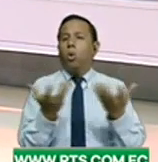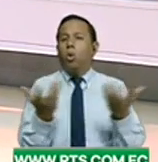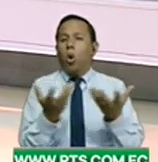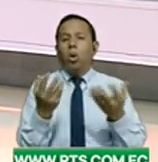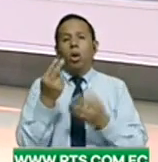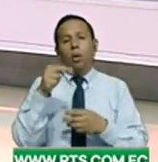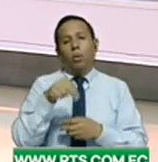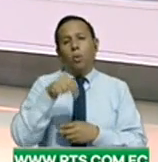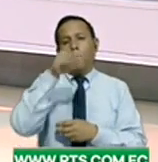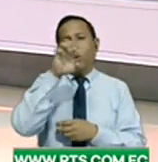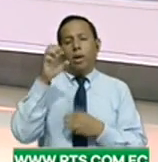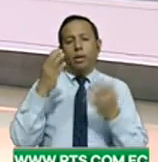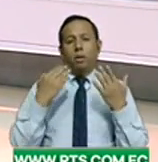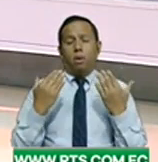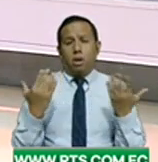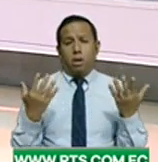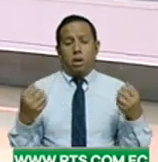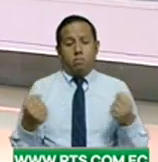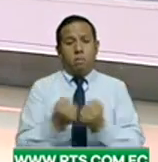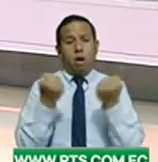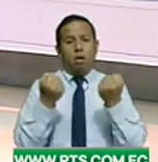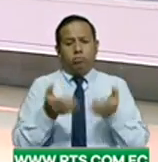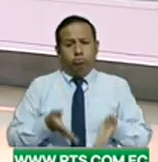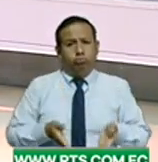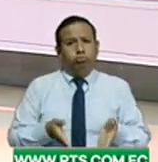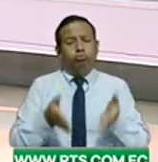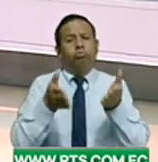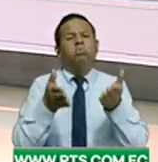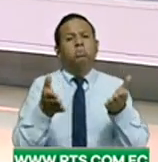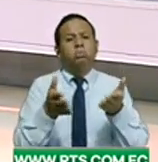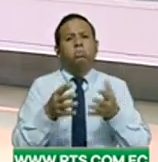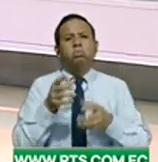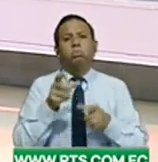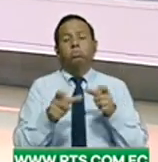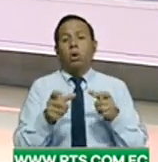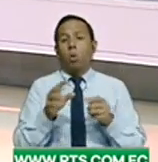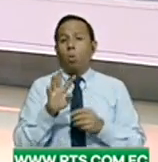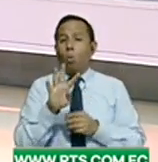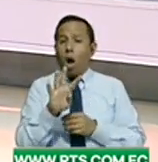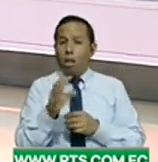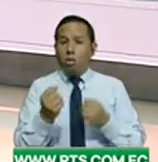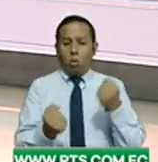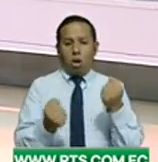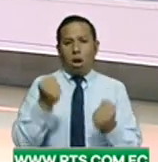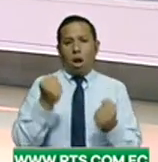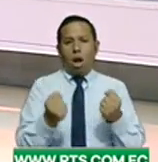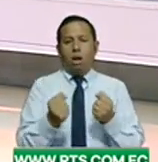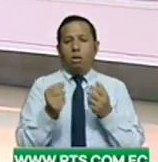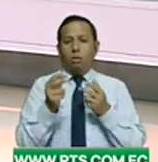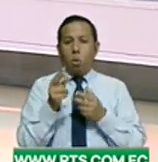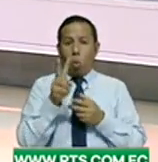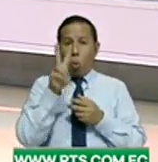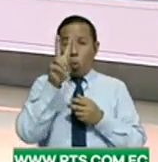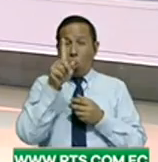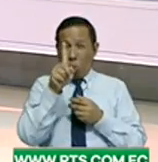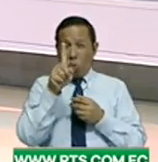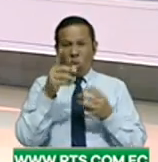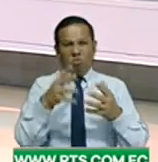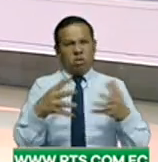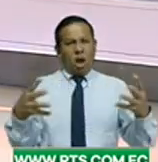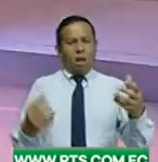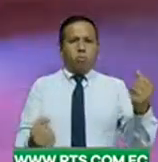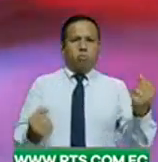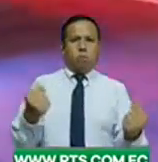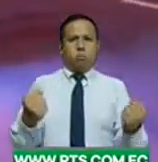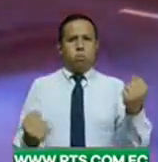En el siniestro vial se vieron involucrados 4 vehículos, entre ellos un tráiler.